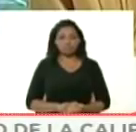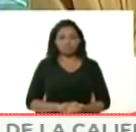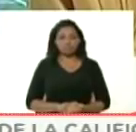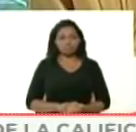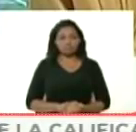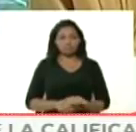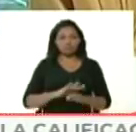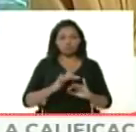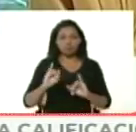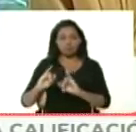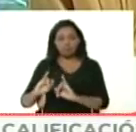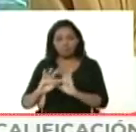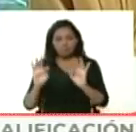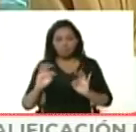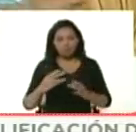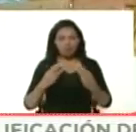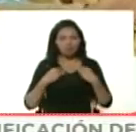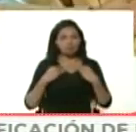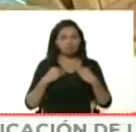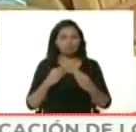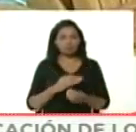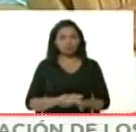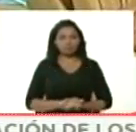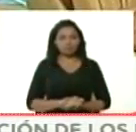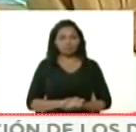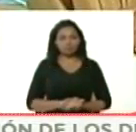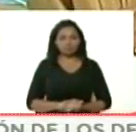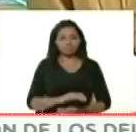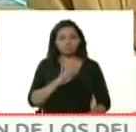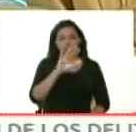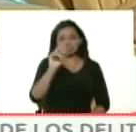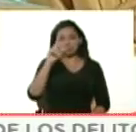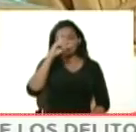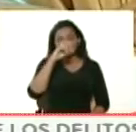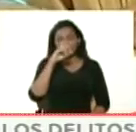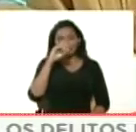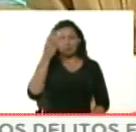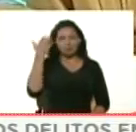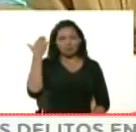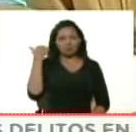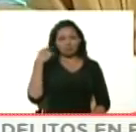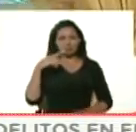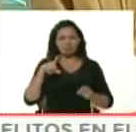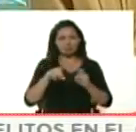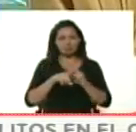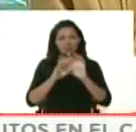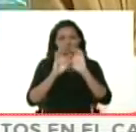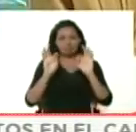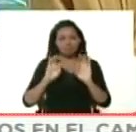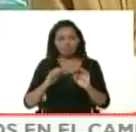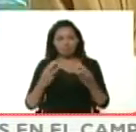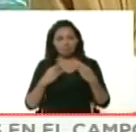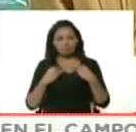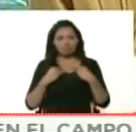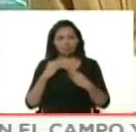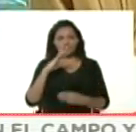Porque así es la vida. ¿Mm? Hace 50 años atrás, perspectiva de vida era de 50